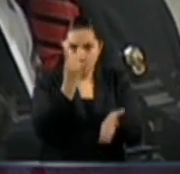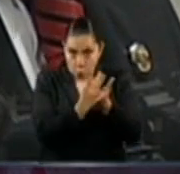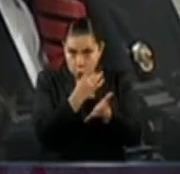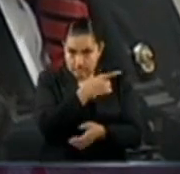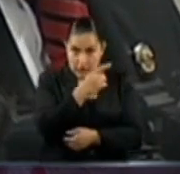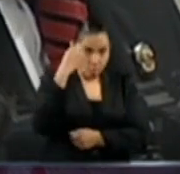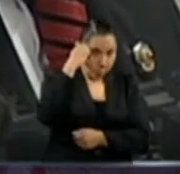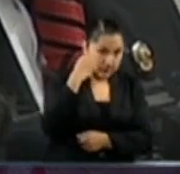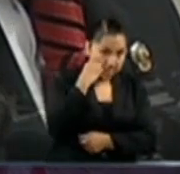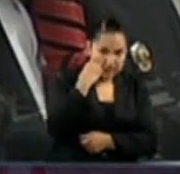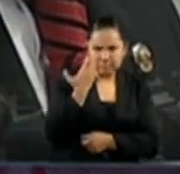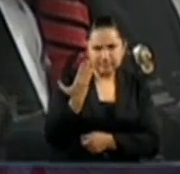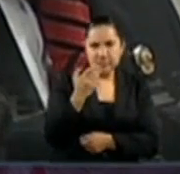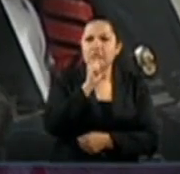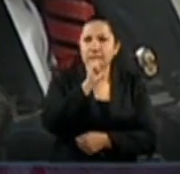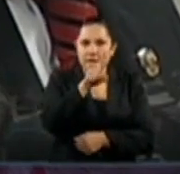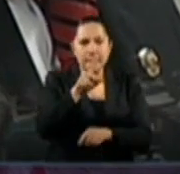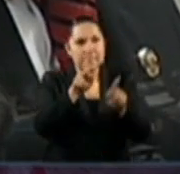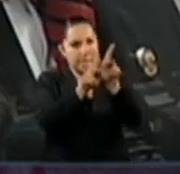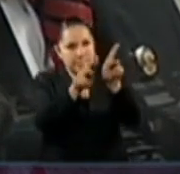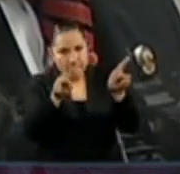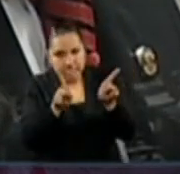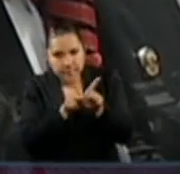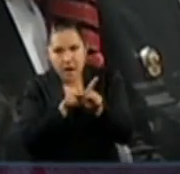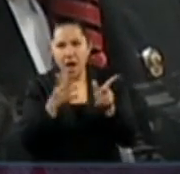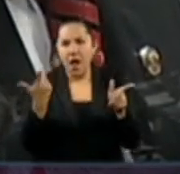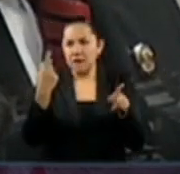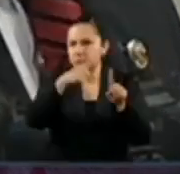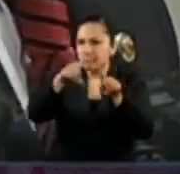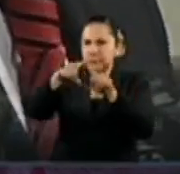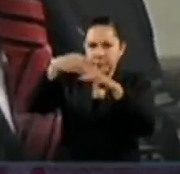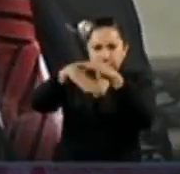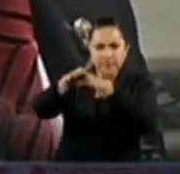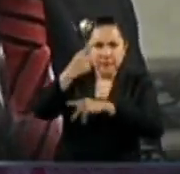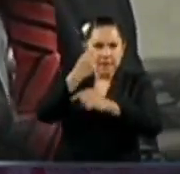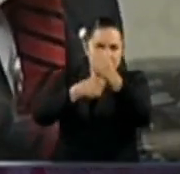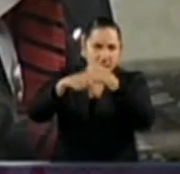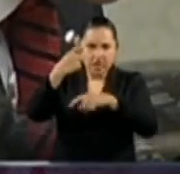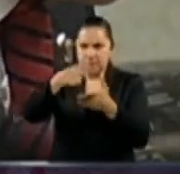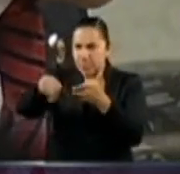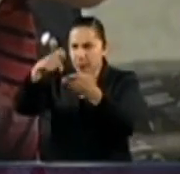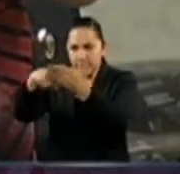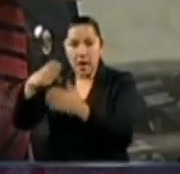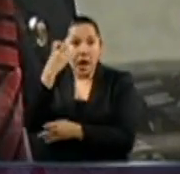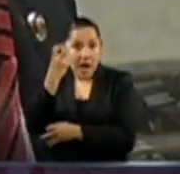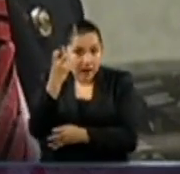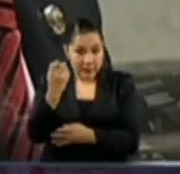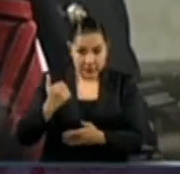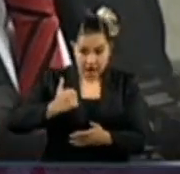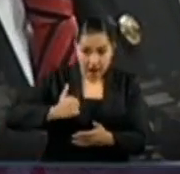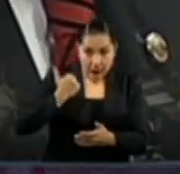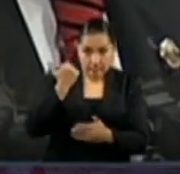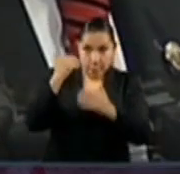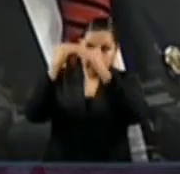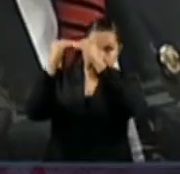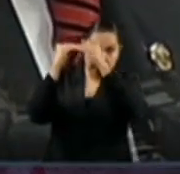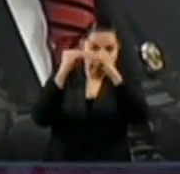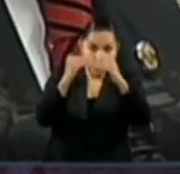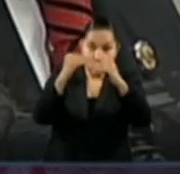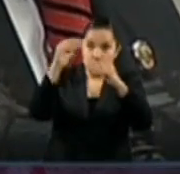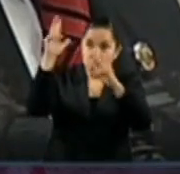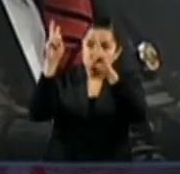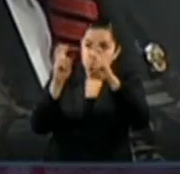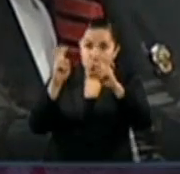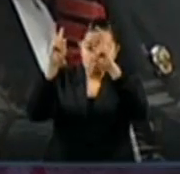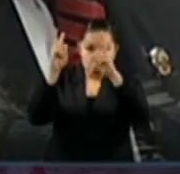comerciales, este tipo de instrumentación fotovoltaica traerá como consecuencia un beneficio para el